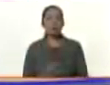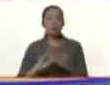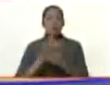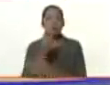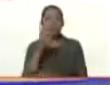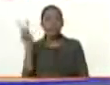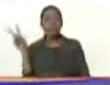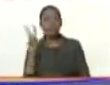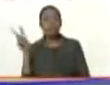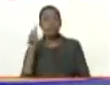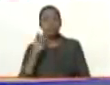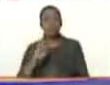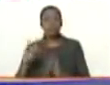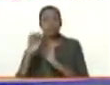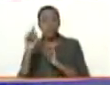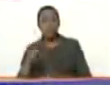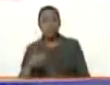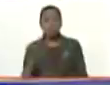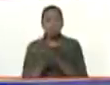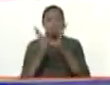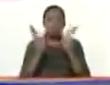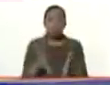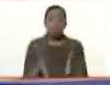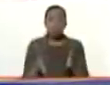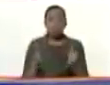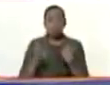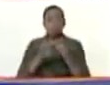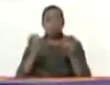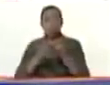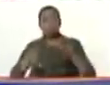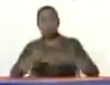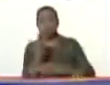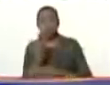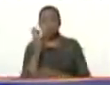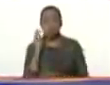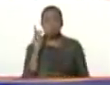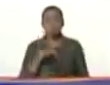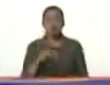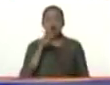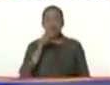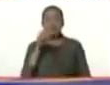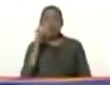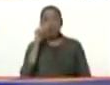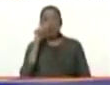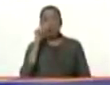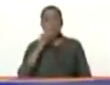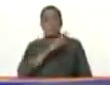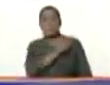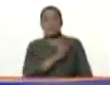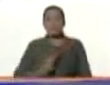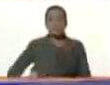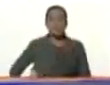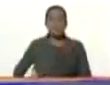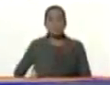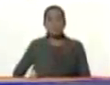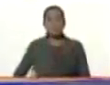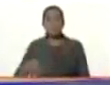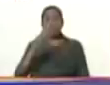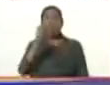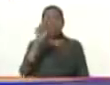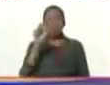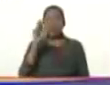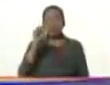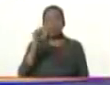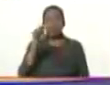Federación Venezolana de Estudiantes de Educación Universitaria habló su presidente Kennedy,